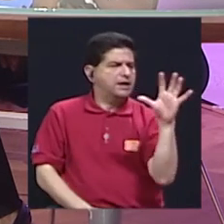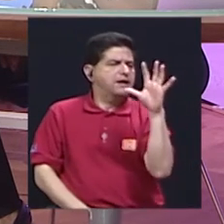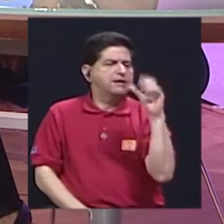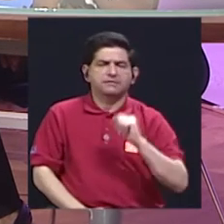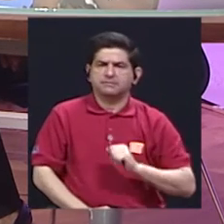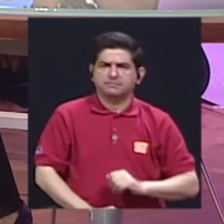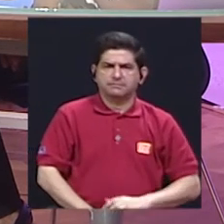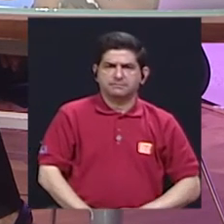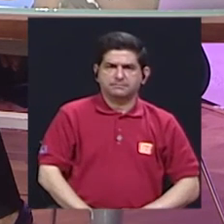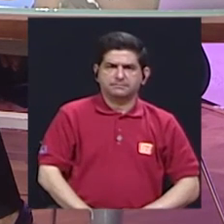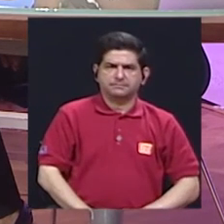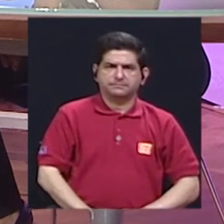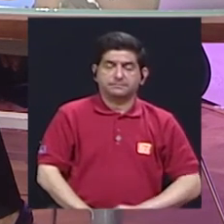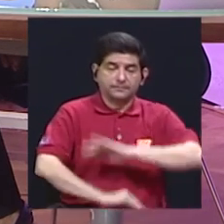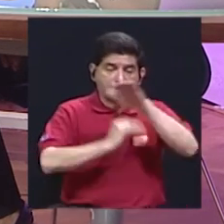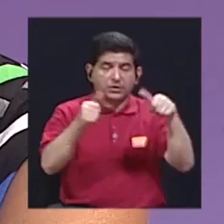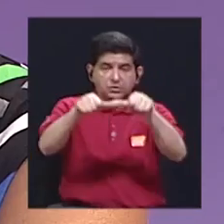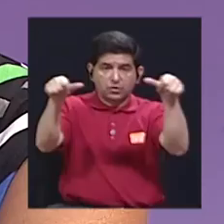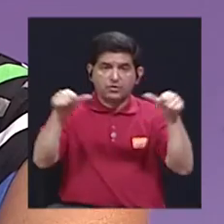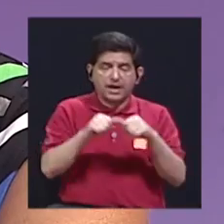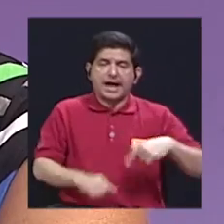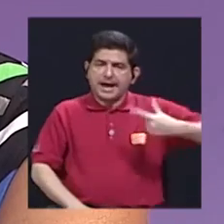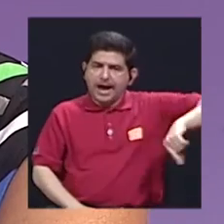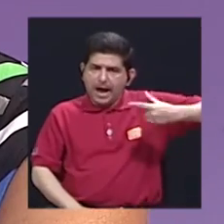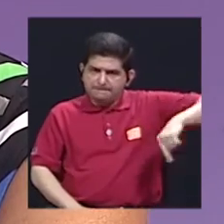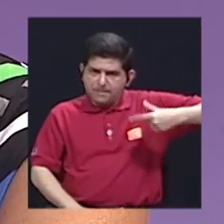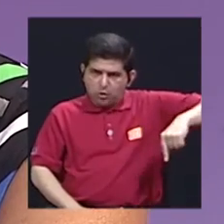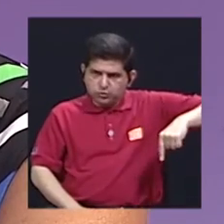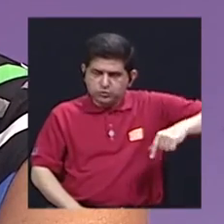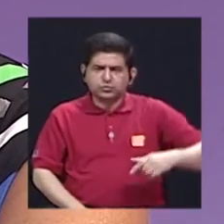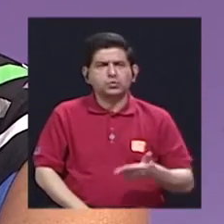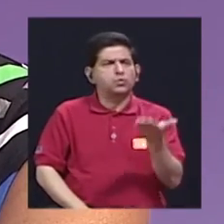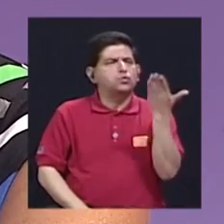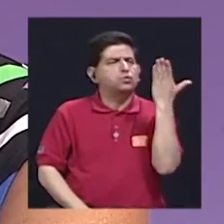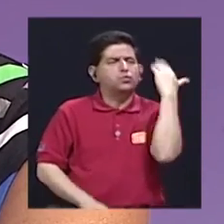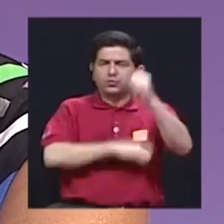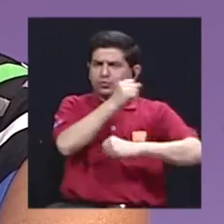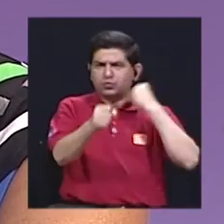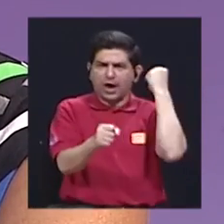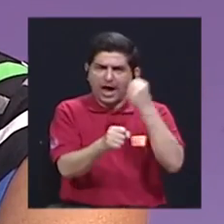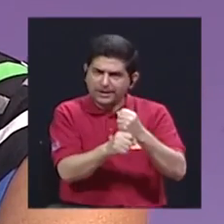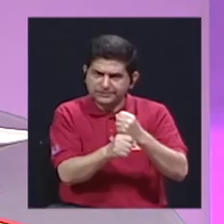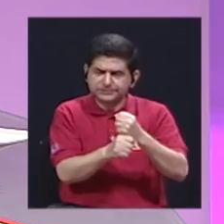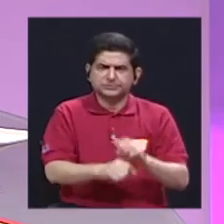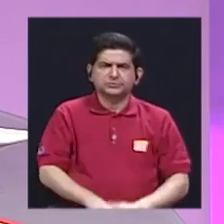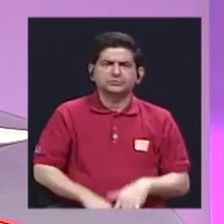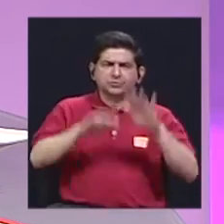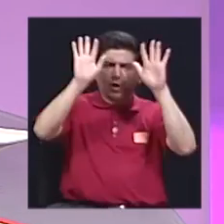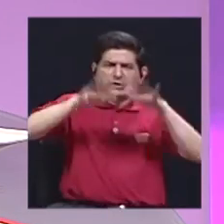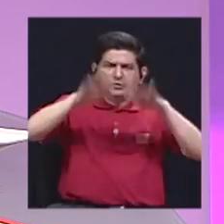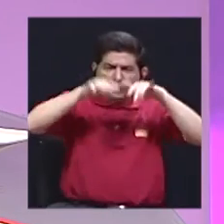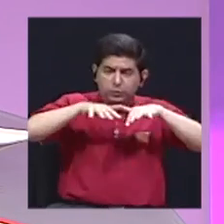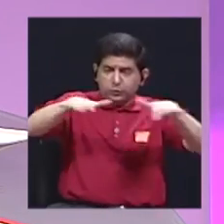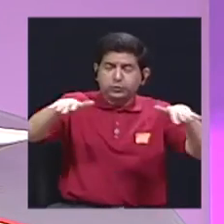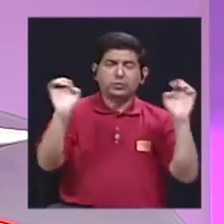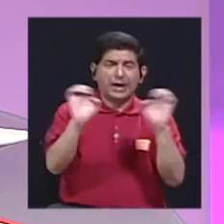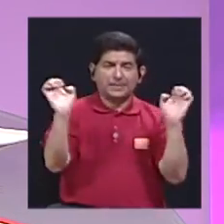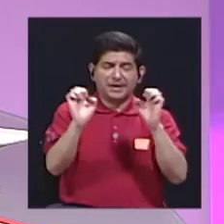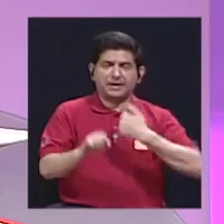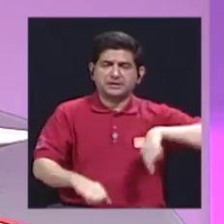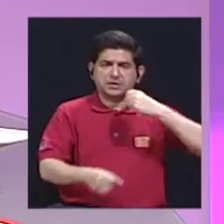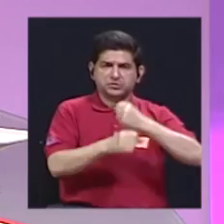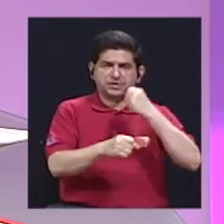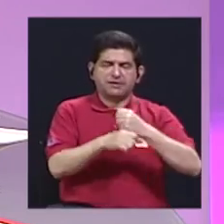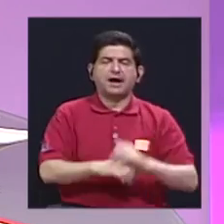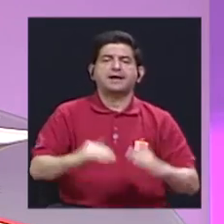en todo el sector de cuerpos hace muchos años cuando hubo inundaciones y emergencias trabajamos